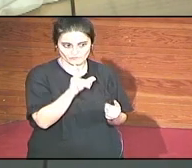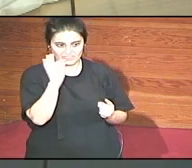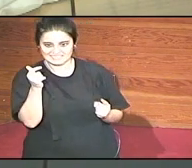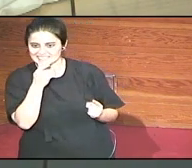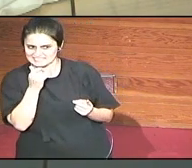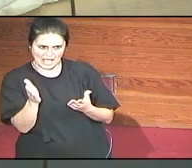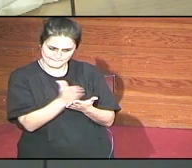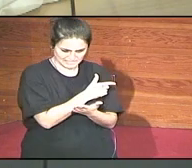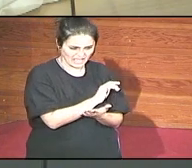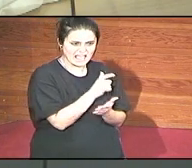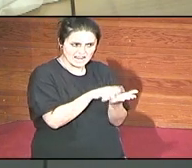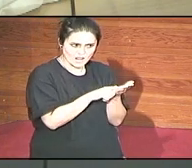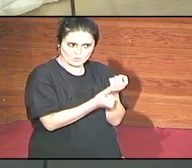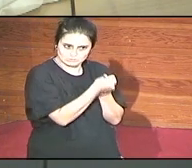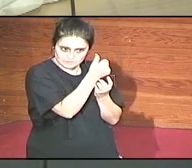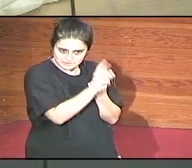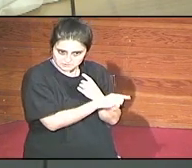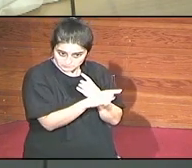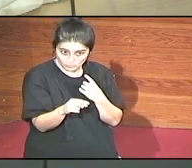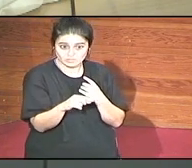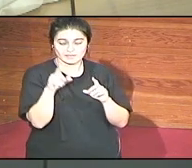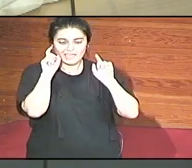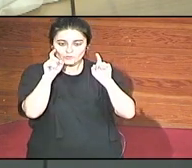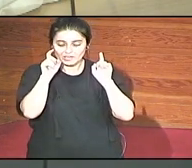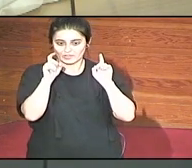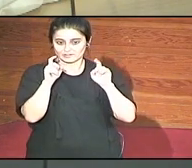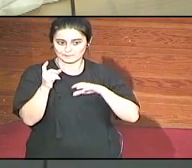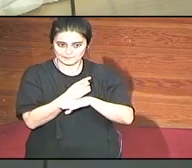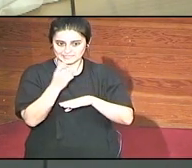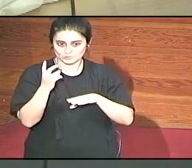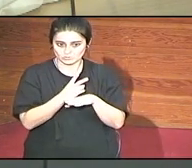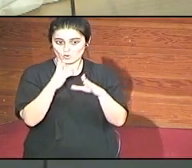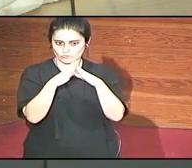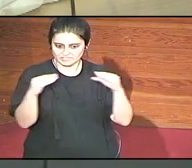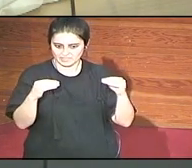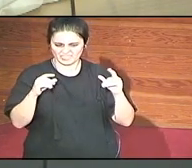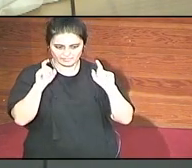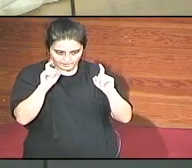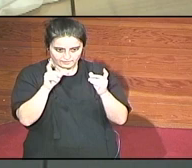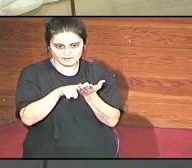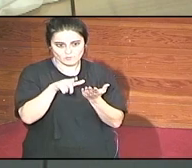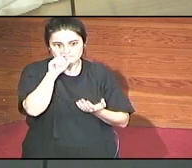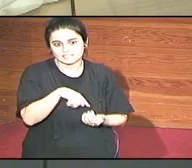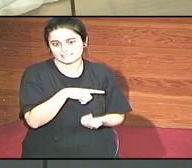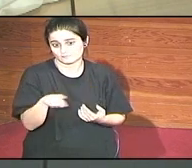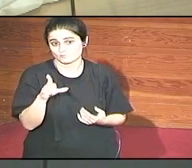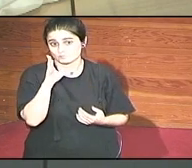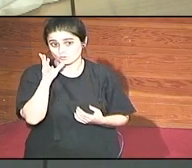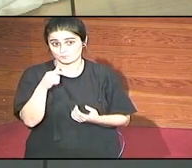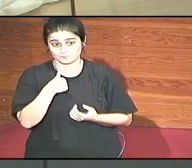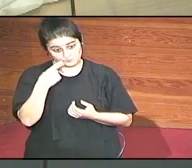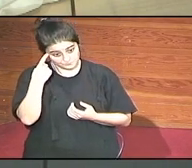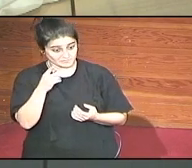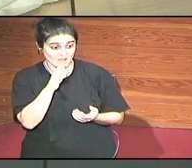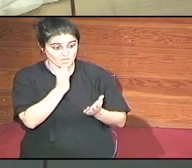más desde primaria secundaria y en la universidad entre sí hay una valoración verdaderamente de esto no porque sí como alternativas en este